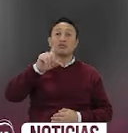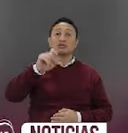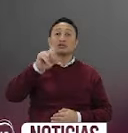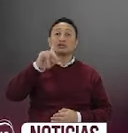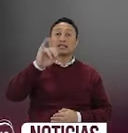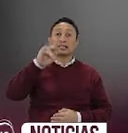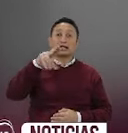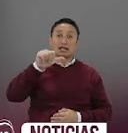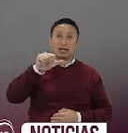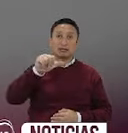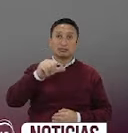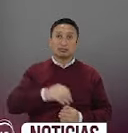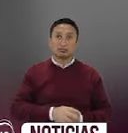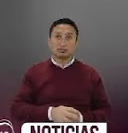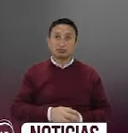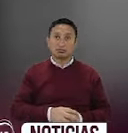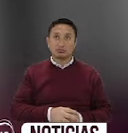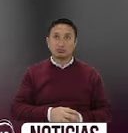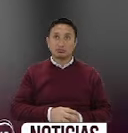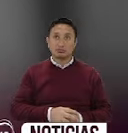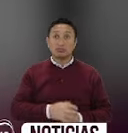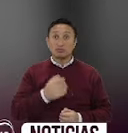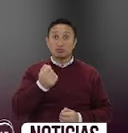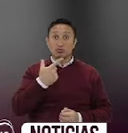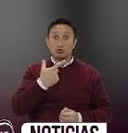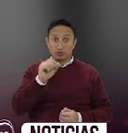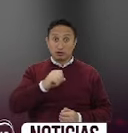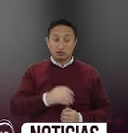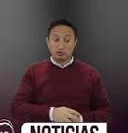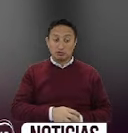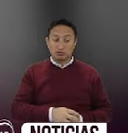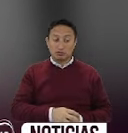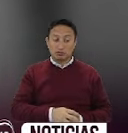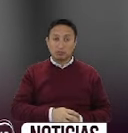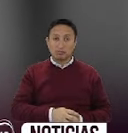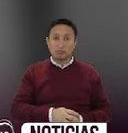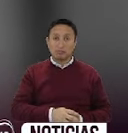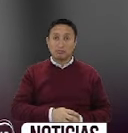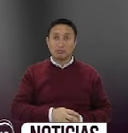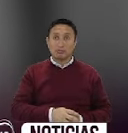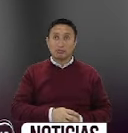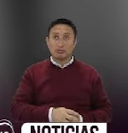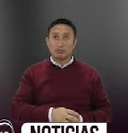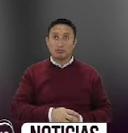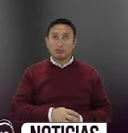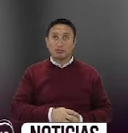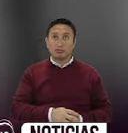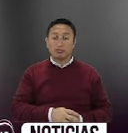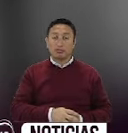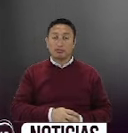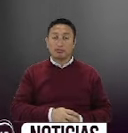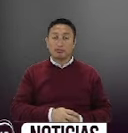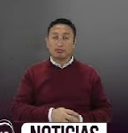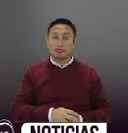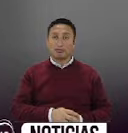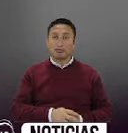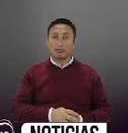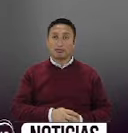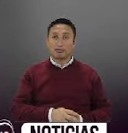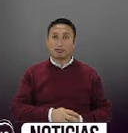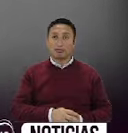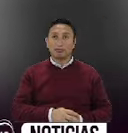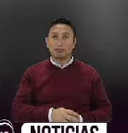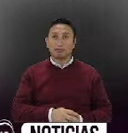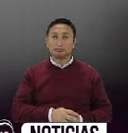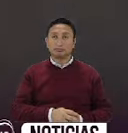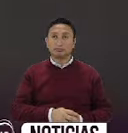gramo. ¿Estas son las...? Puede tomarse, digamos, puede tomarse o puede diluirla en agua. Ah, ¿en serio? Ah, ya. Una fundita, pero tengo fundas solo